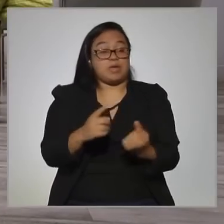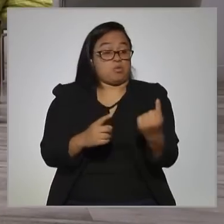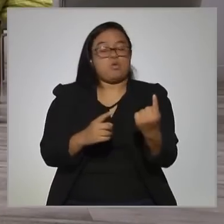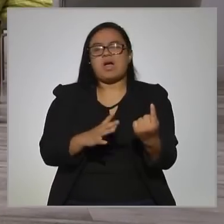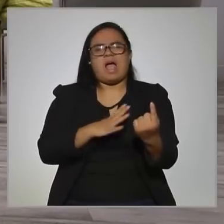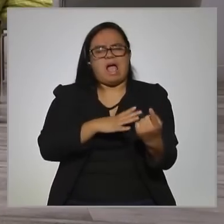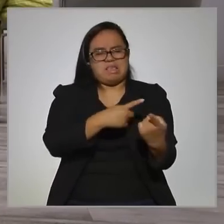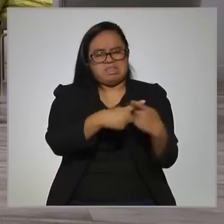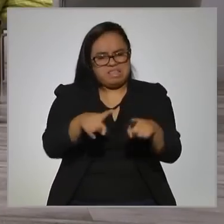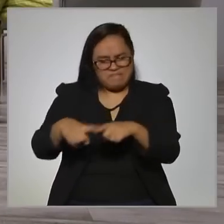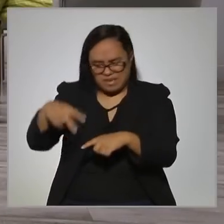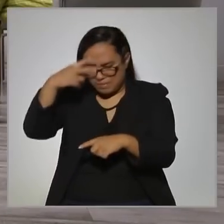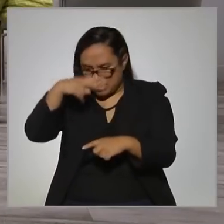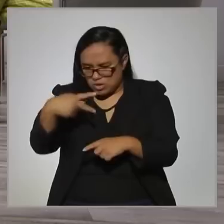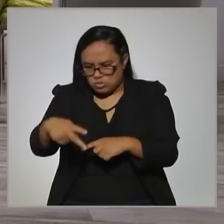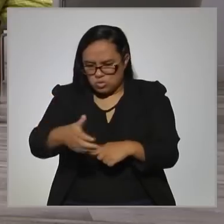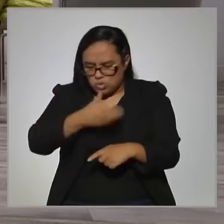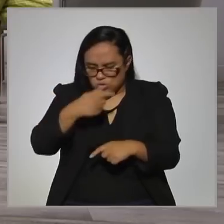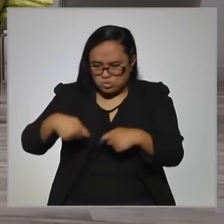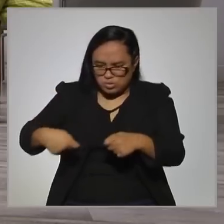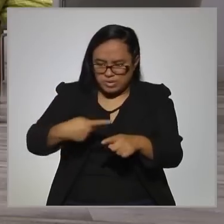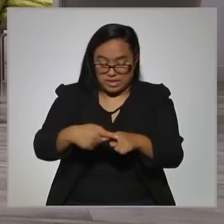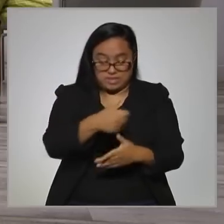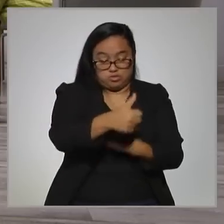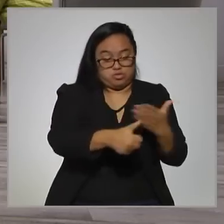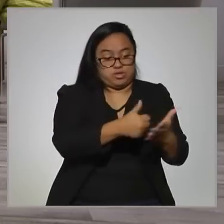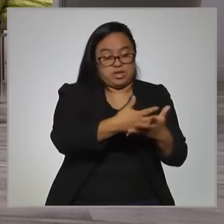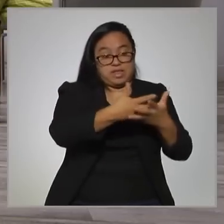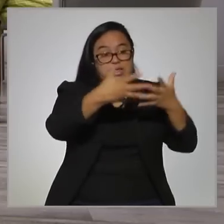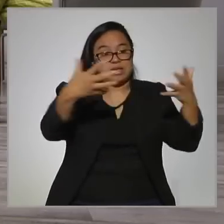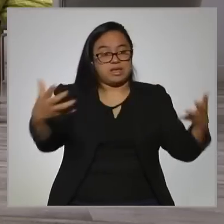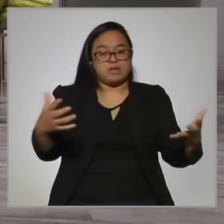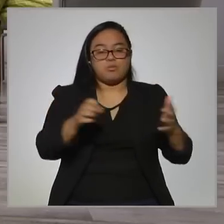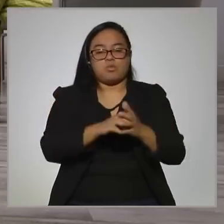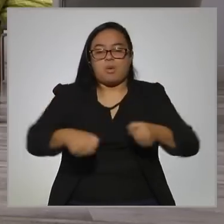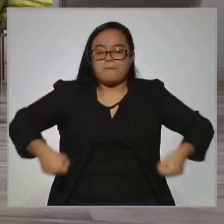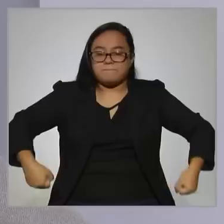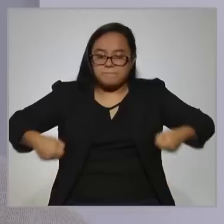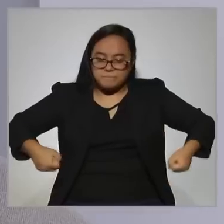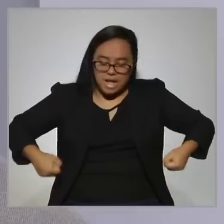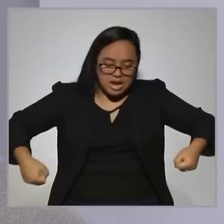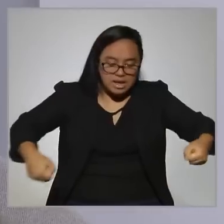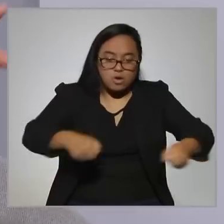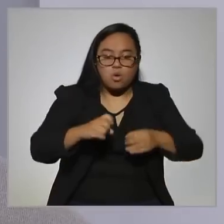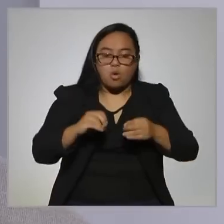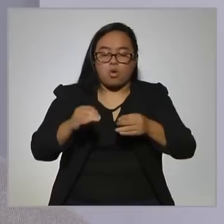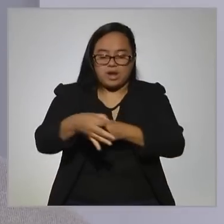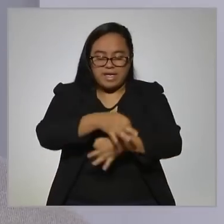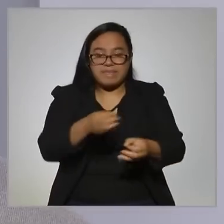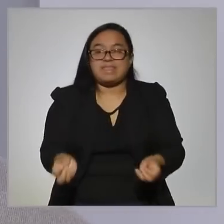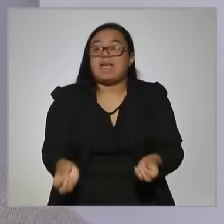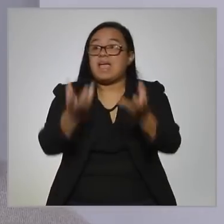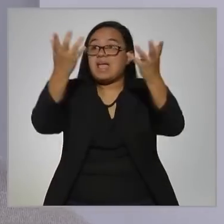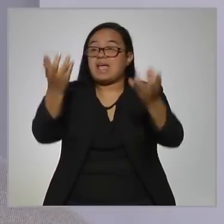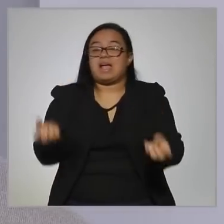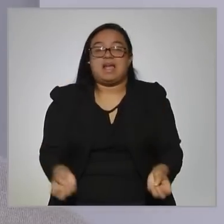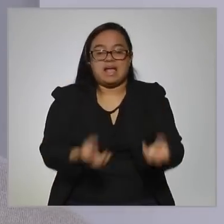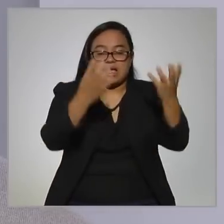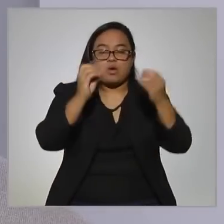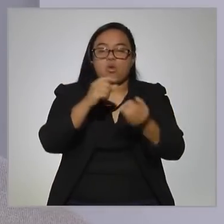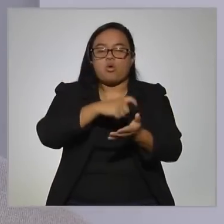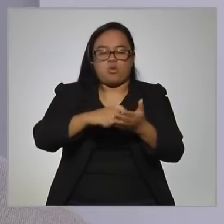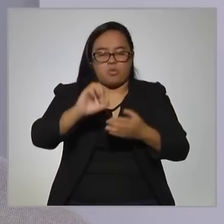por los supuesto. rituales que vemos en las grandes ciudades, como salir con la maleta, comer lentejas, aventar las lentejas, comprar